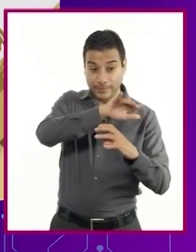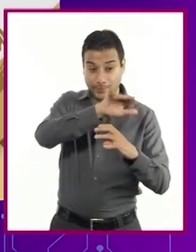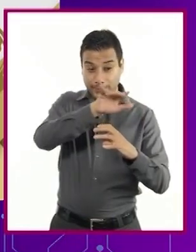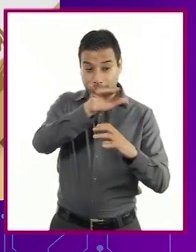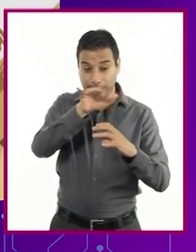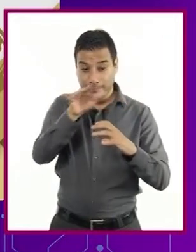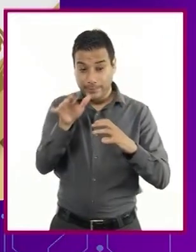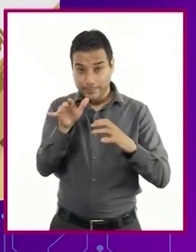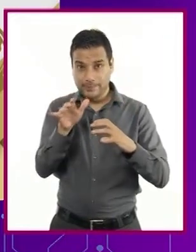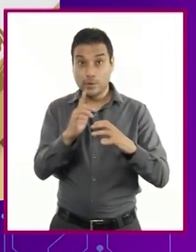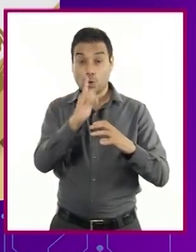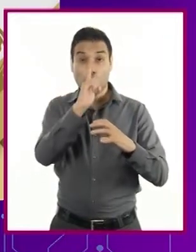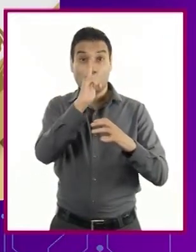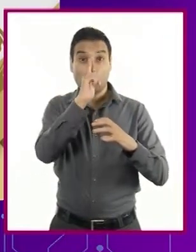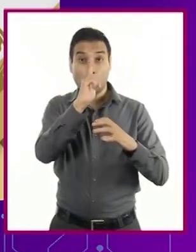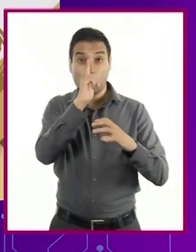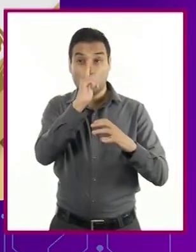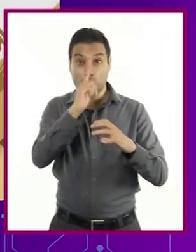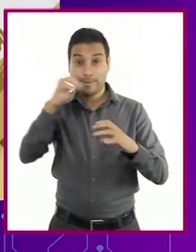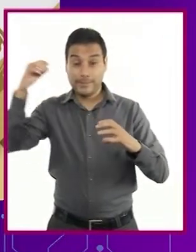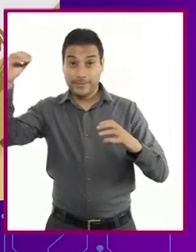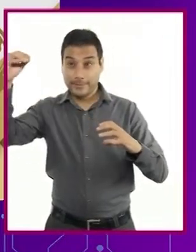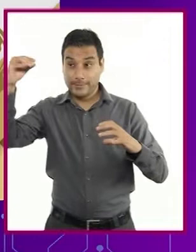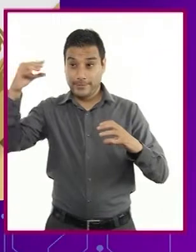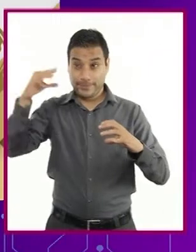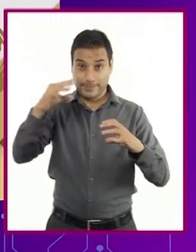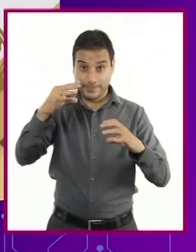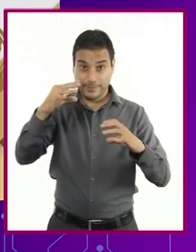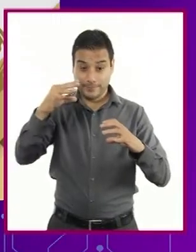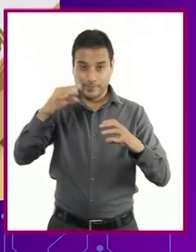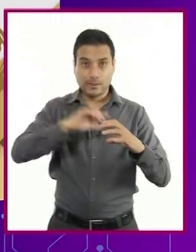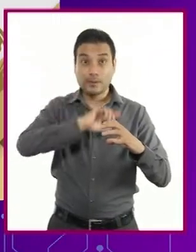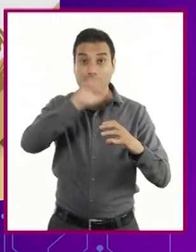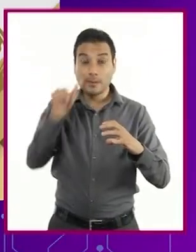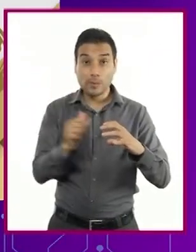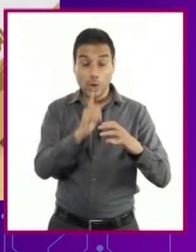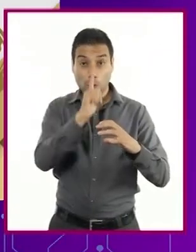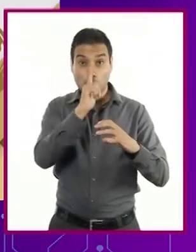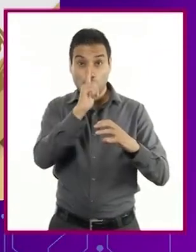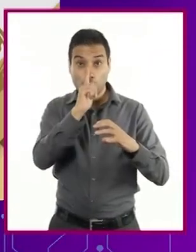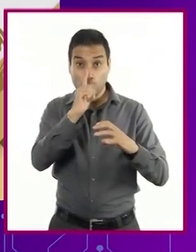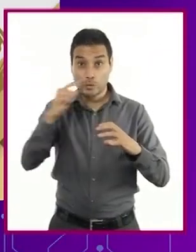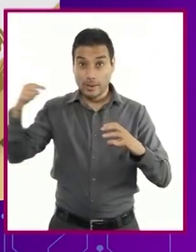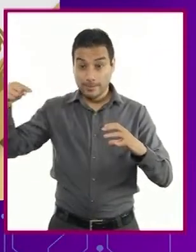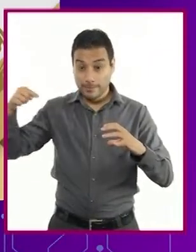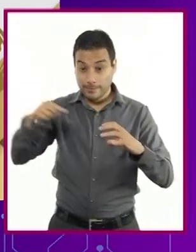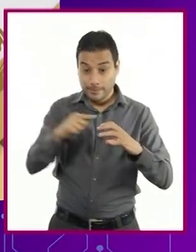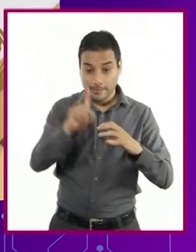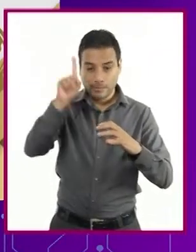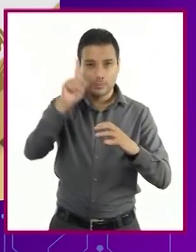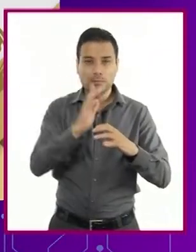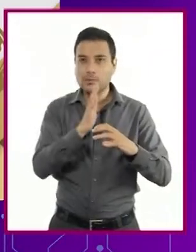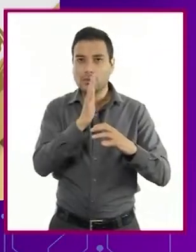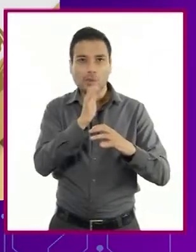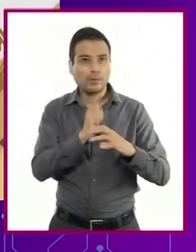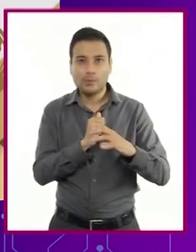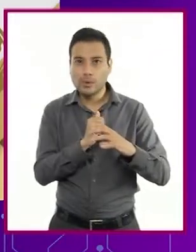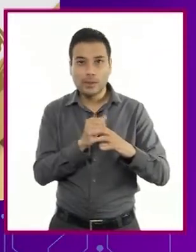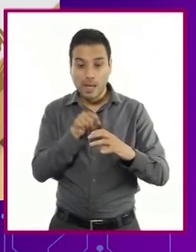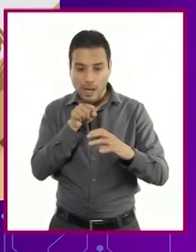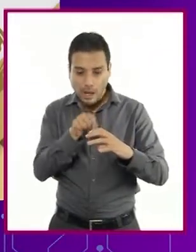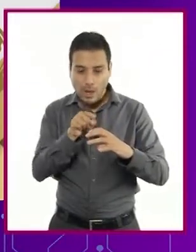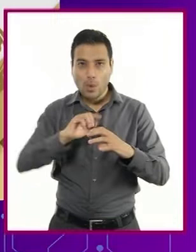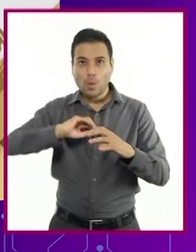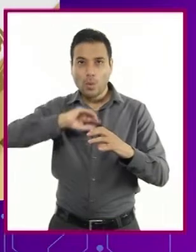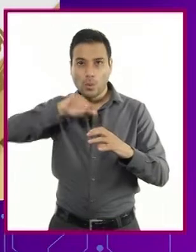o reflejo de la luz solar que la Tierra emite hacia el espacio exterior, este se acumula en la atmósfera y superficie